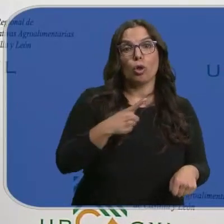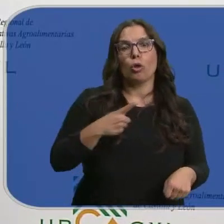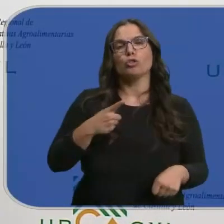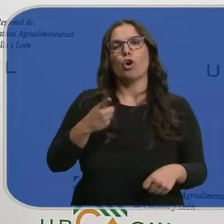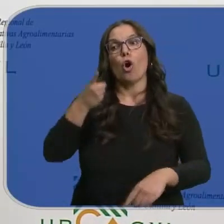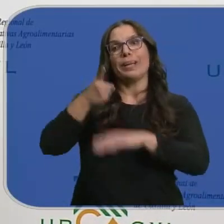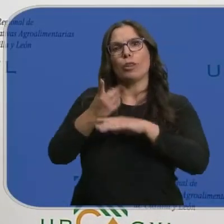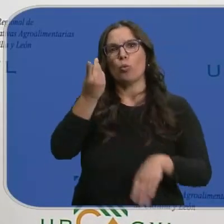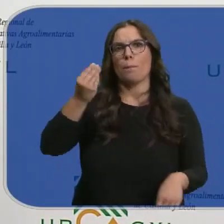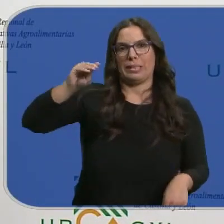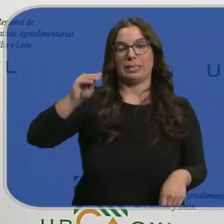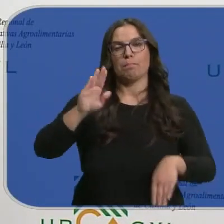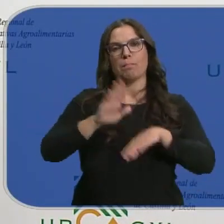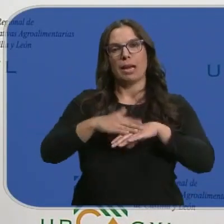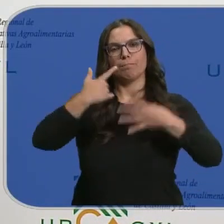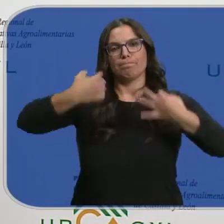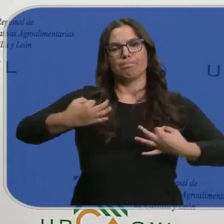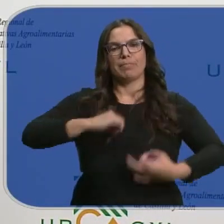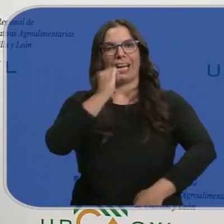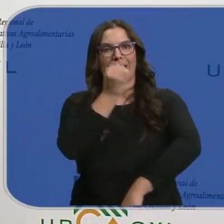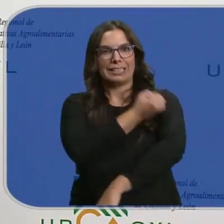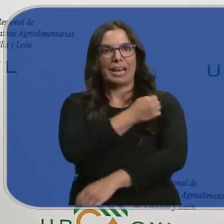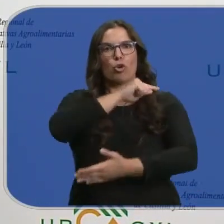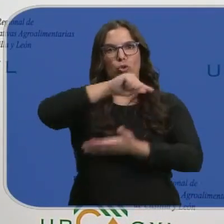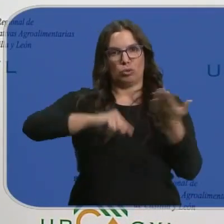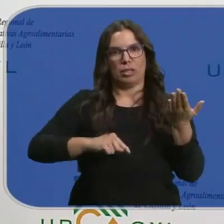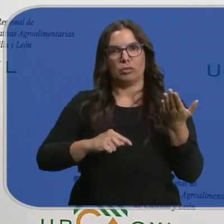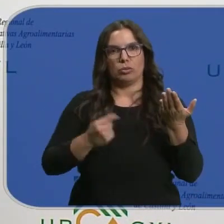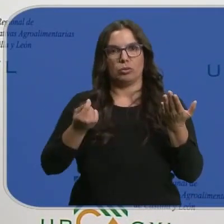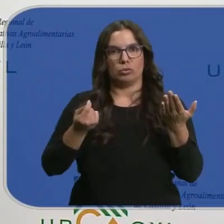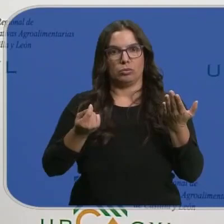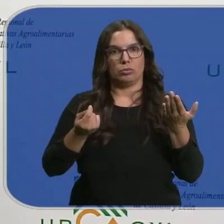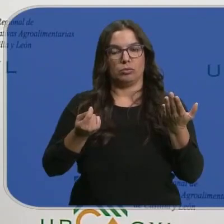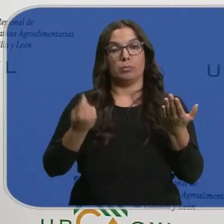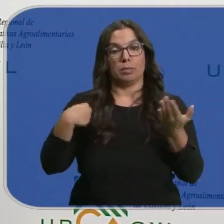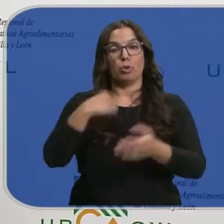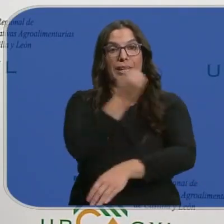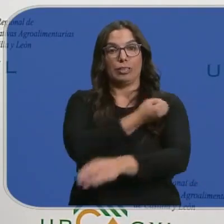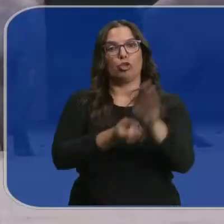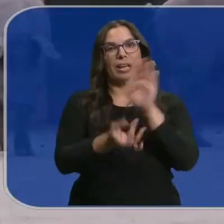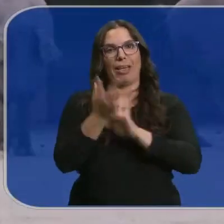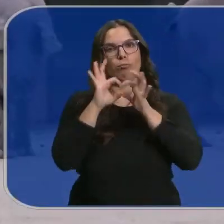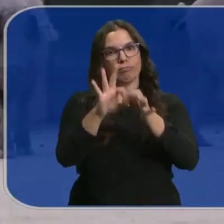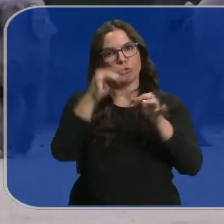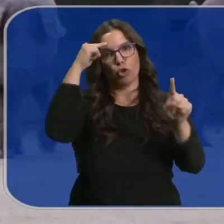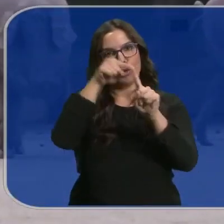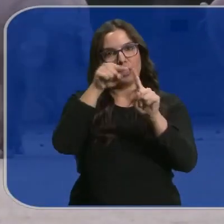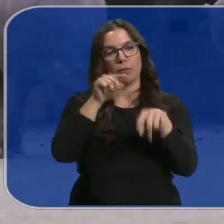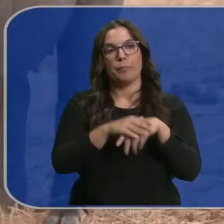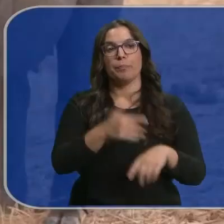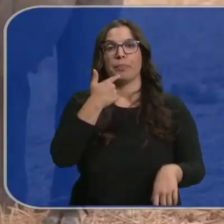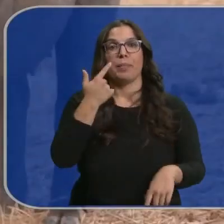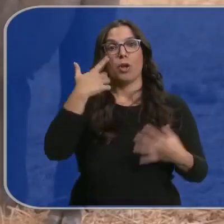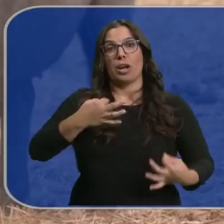plus de obligatoriedad, de tener que inscribir los contratos que realicen en el registro creado al efecto. Lo consideran un